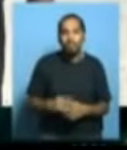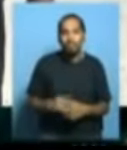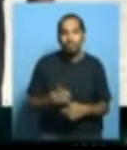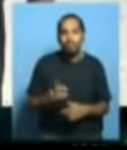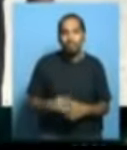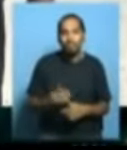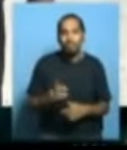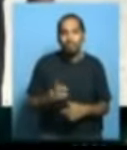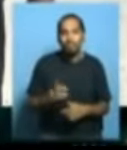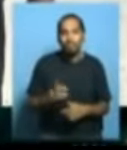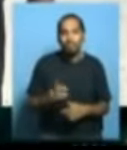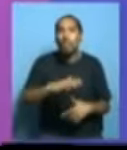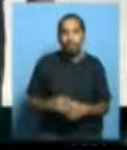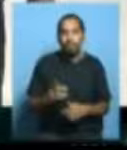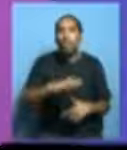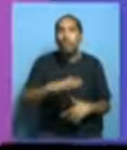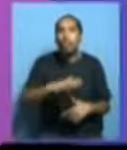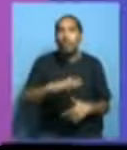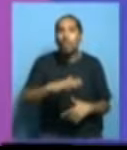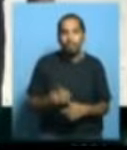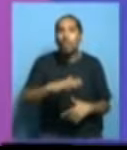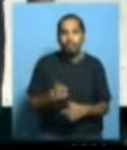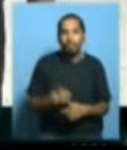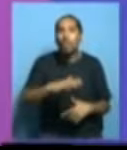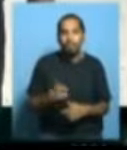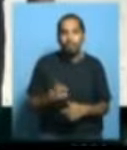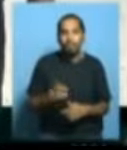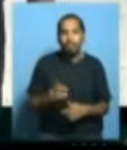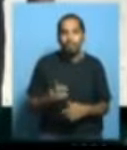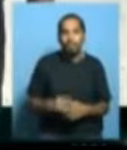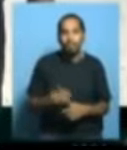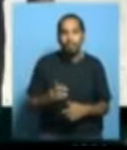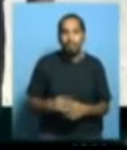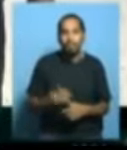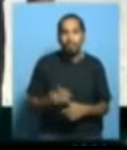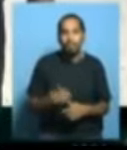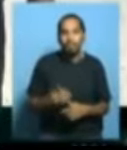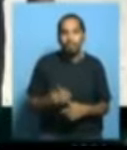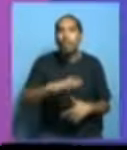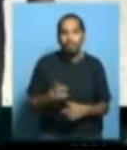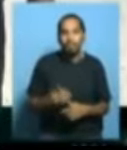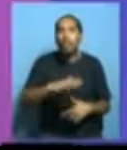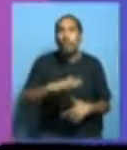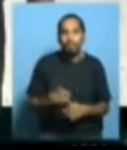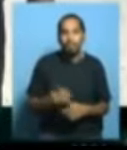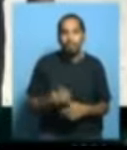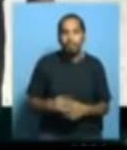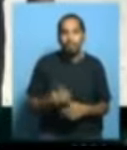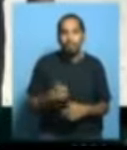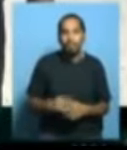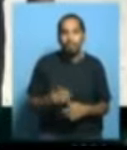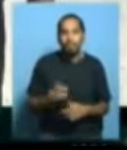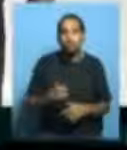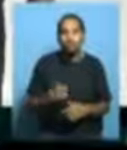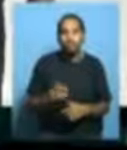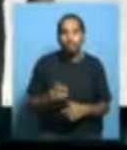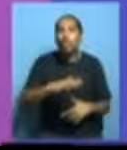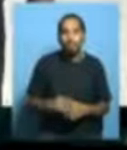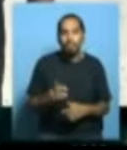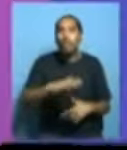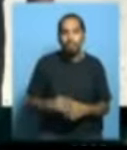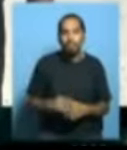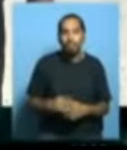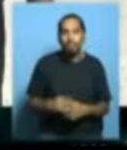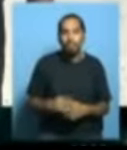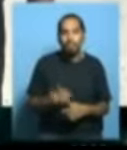luz que tiene cada una de las viviendas. Así que en estos momentos es un accionar que se está dando con